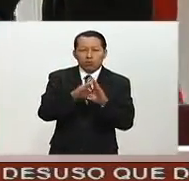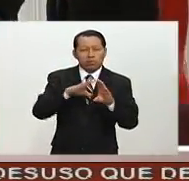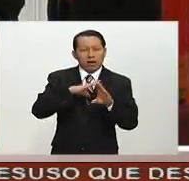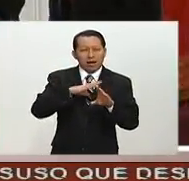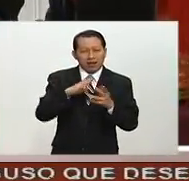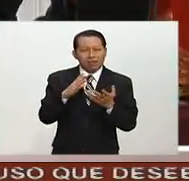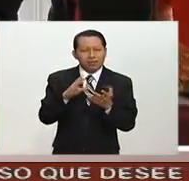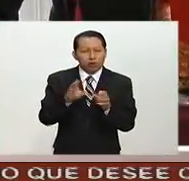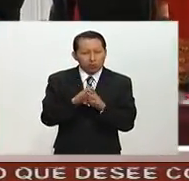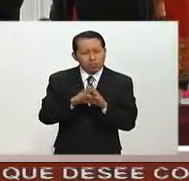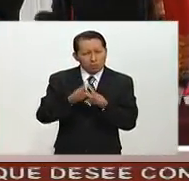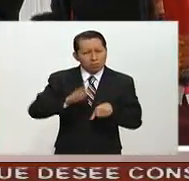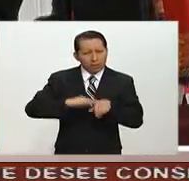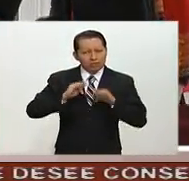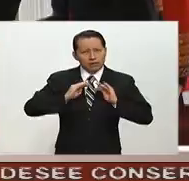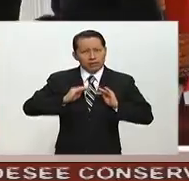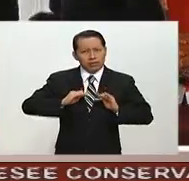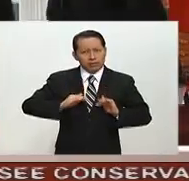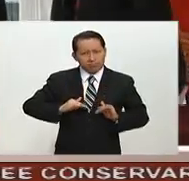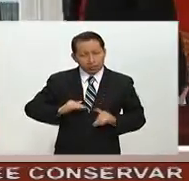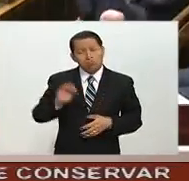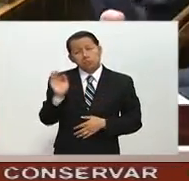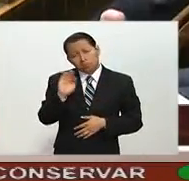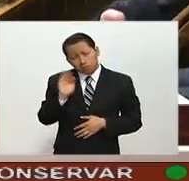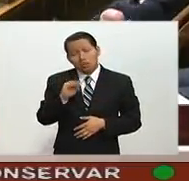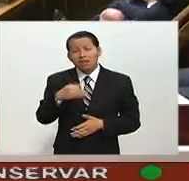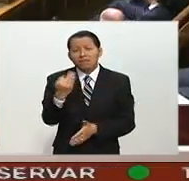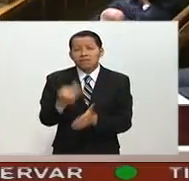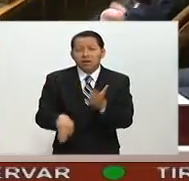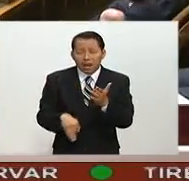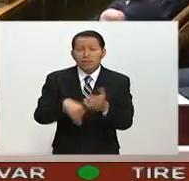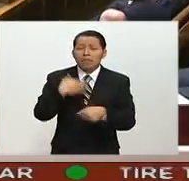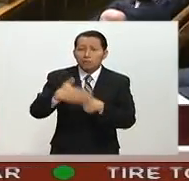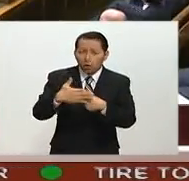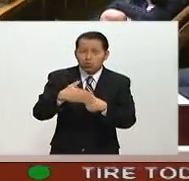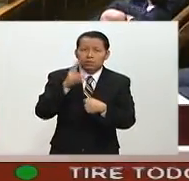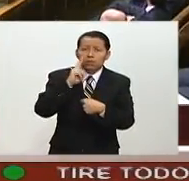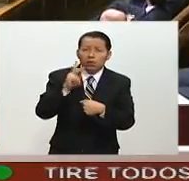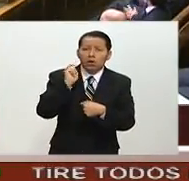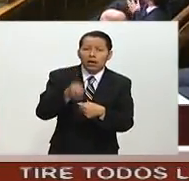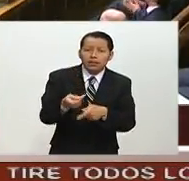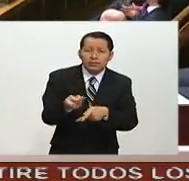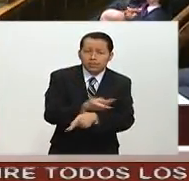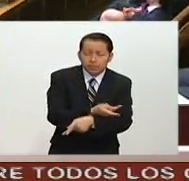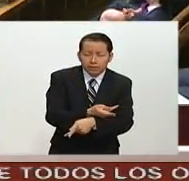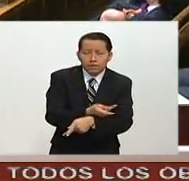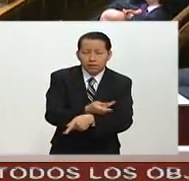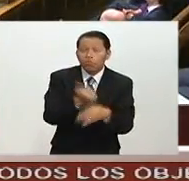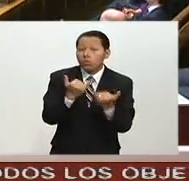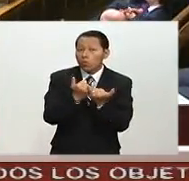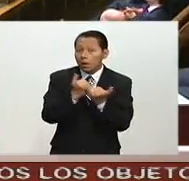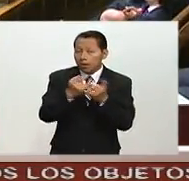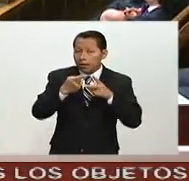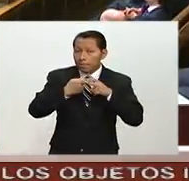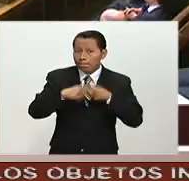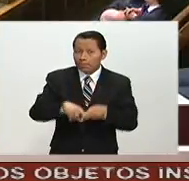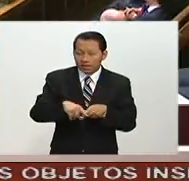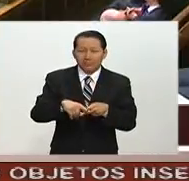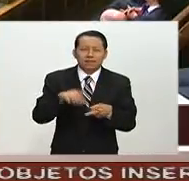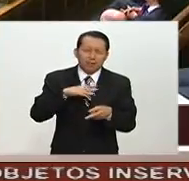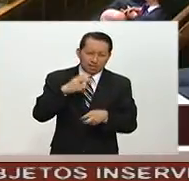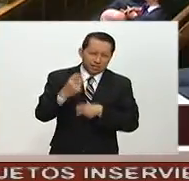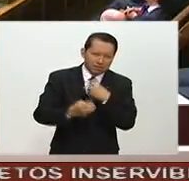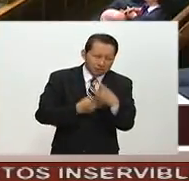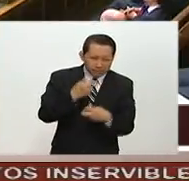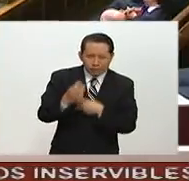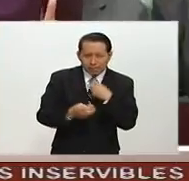cauce más tranquilo. Yo creo que todavía faltan capítulos importantes que ver. Han comenzado algunas críticas todavía